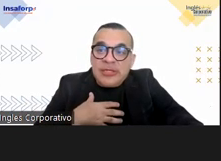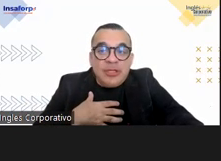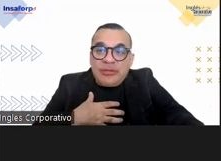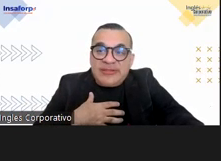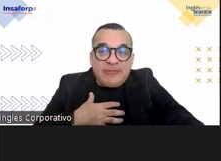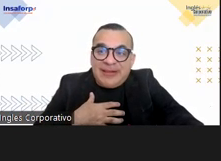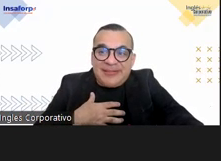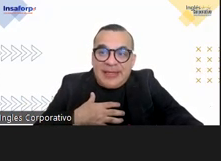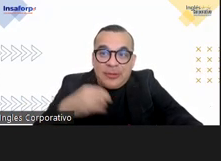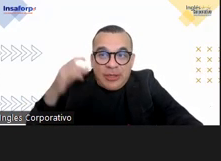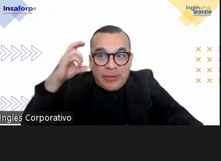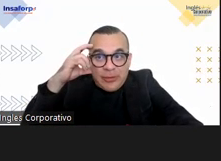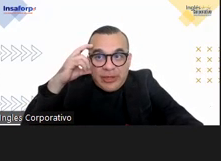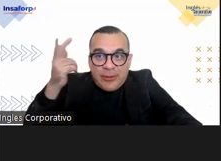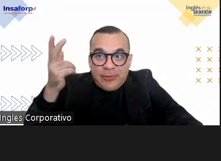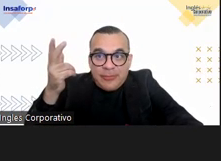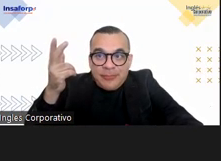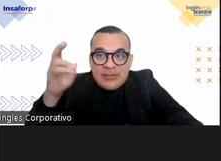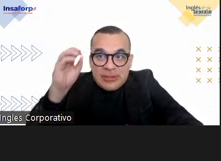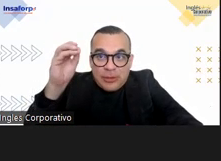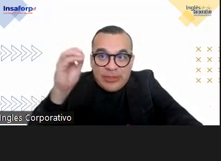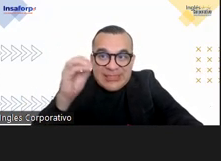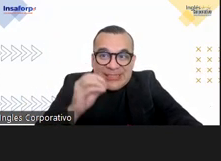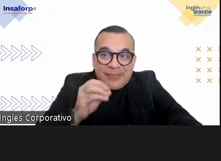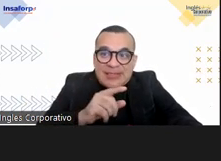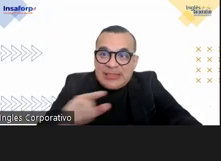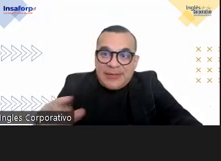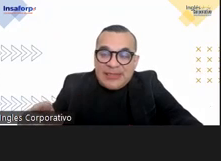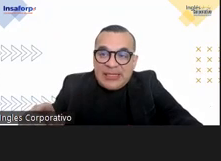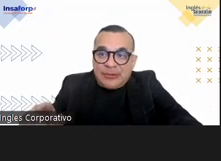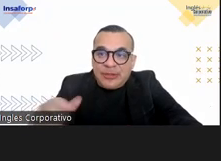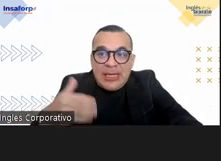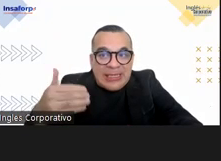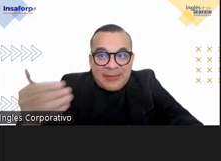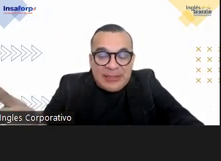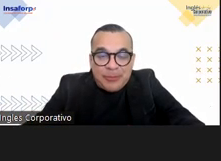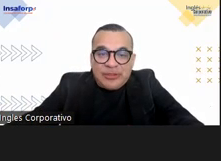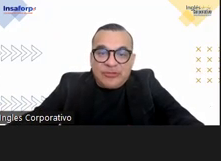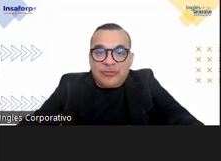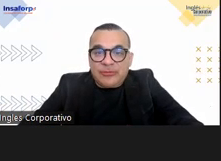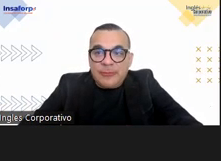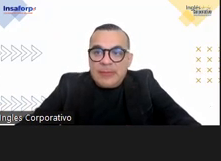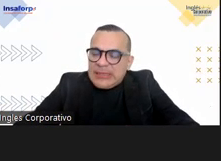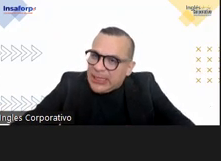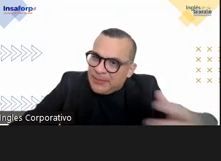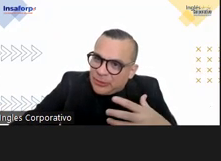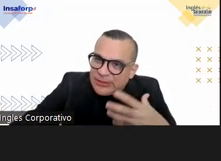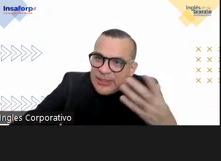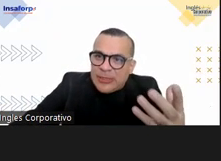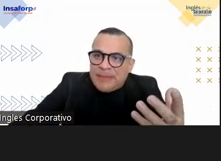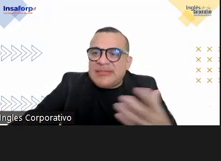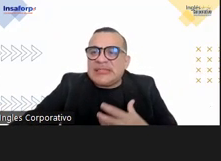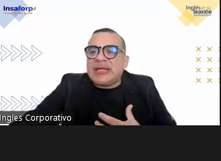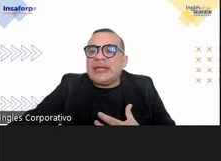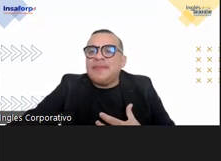decisiones no es inferencial, no es lo que yo creo, sino lo que se establece a través de datos, a través de procesos. Déjeme